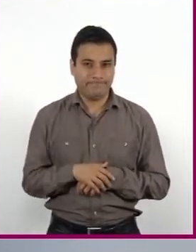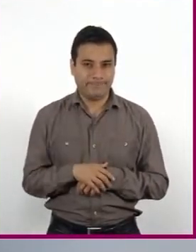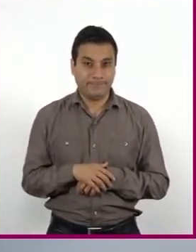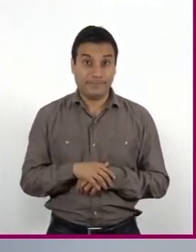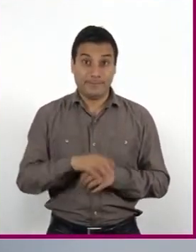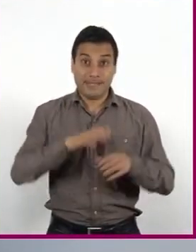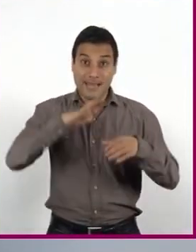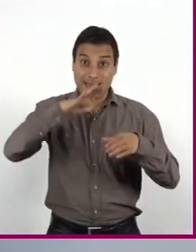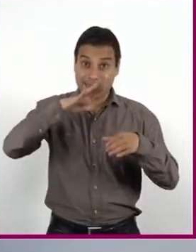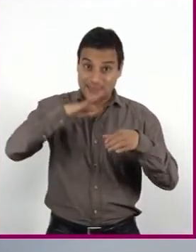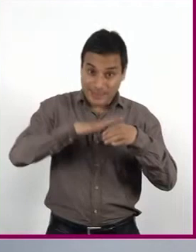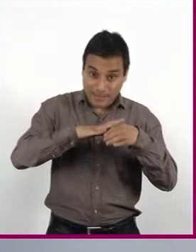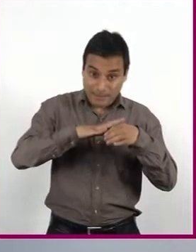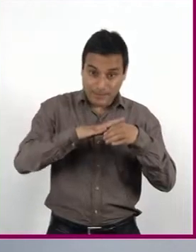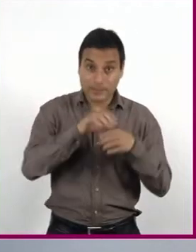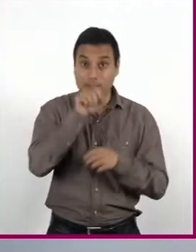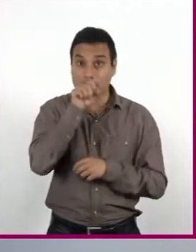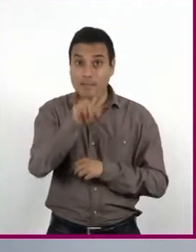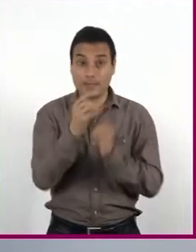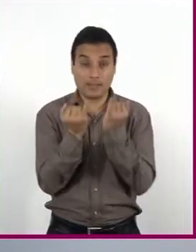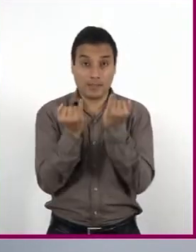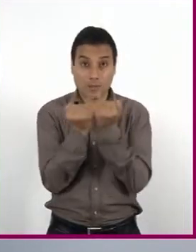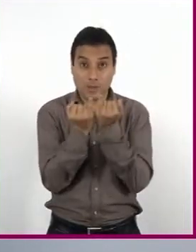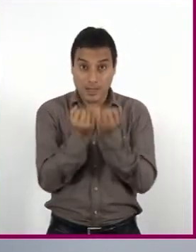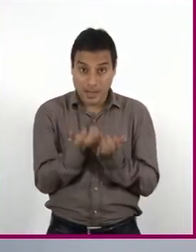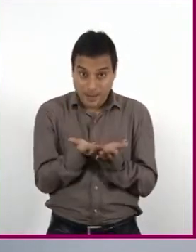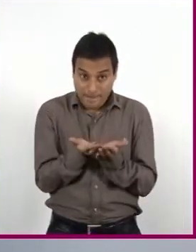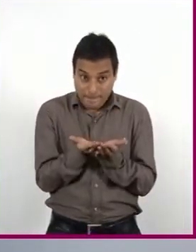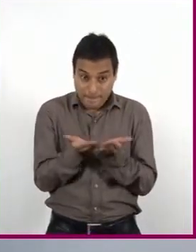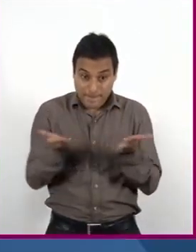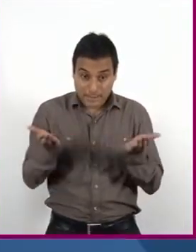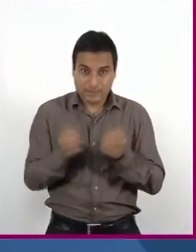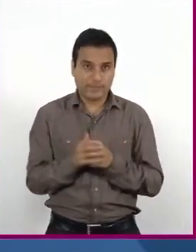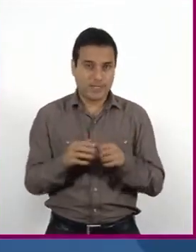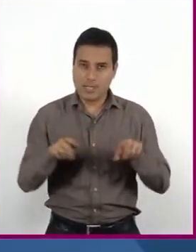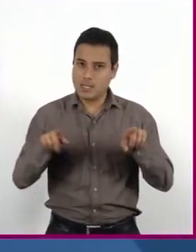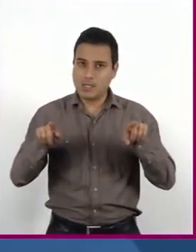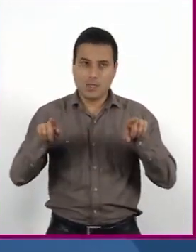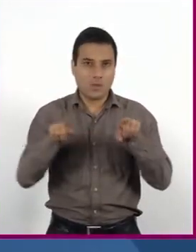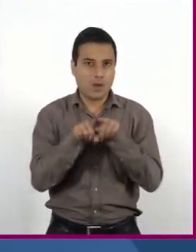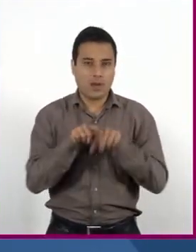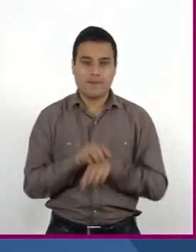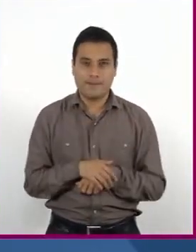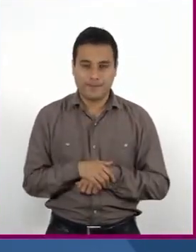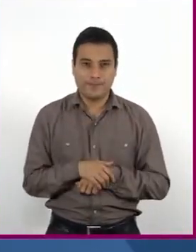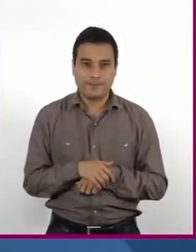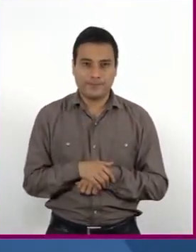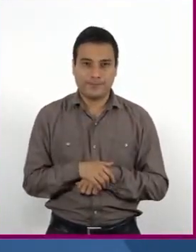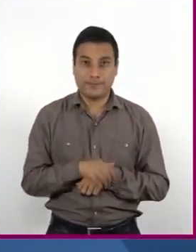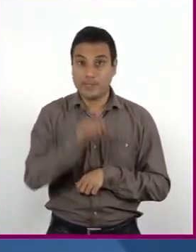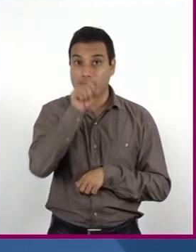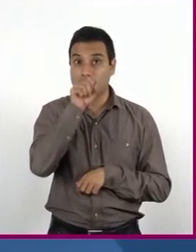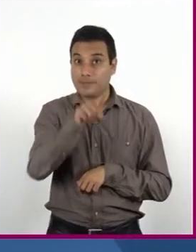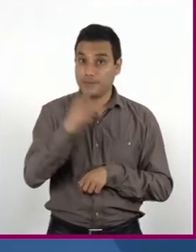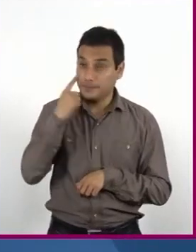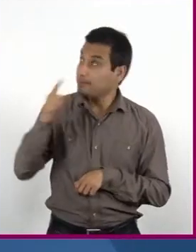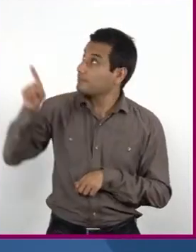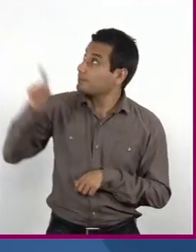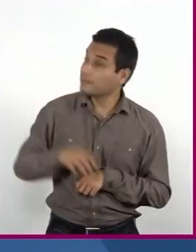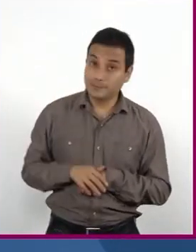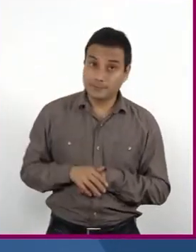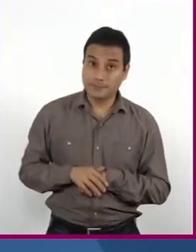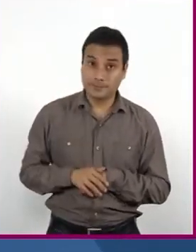tapa y la base de la caja triangular son iguales. Además, las caras laterales de